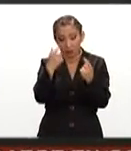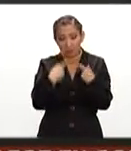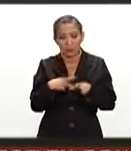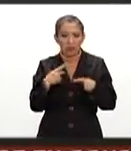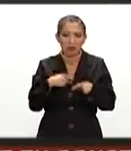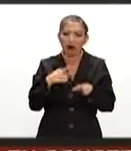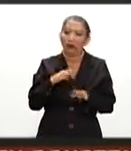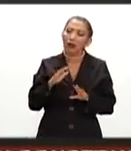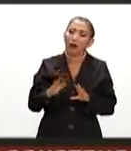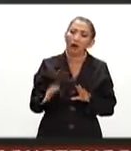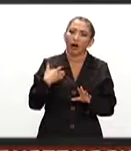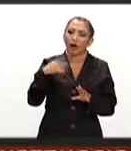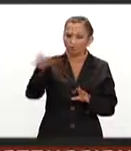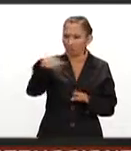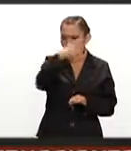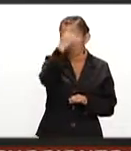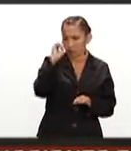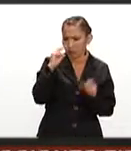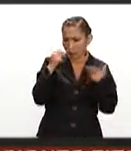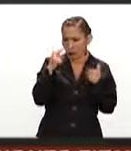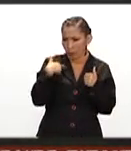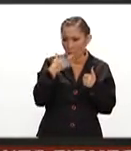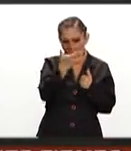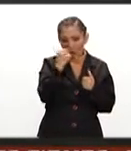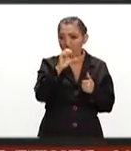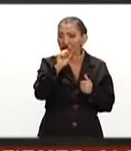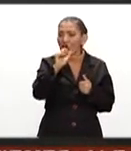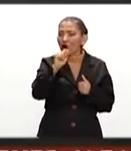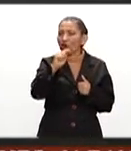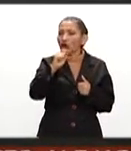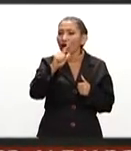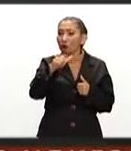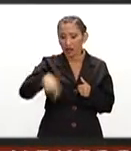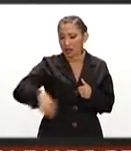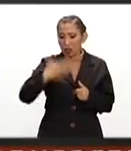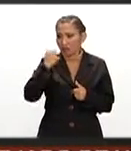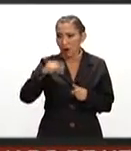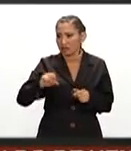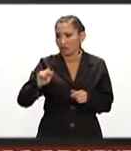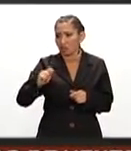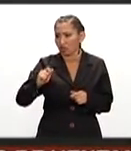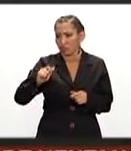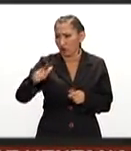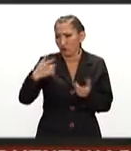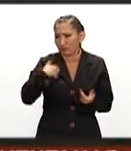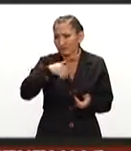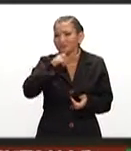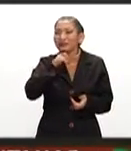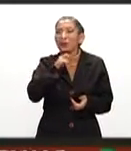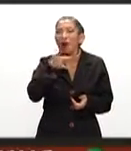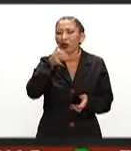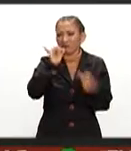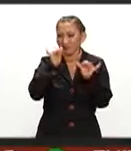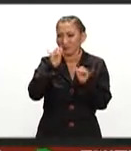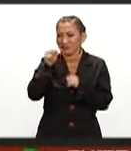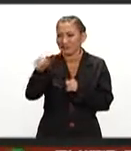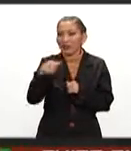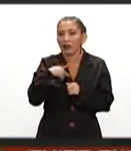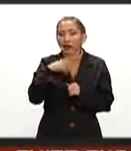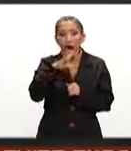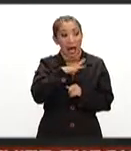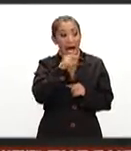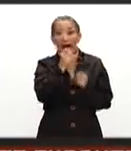dice, ahora que vayas a Chihuahua, te encargo un sotol. ¿Por qué? Porque aquí no encuentran el sotol. Claro, claro. Entonces aquí ya lo tenemos y